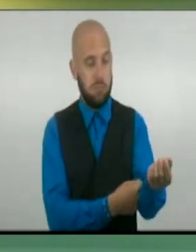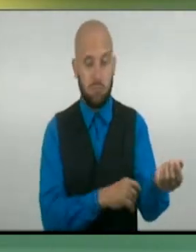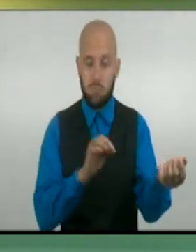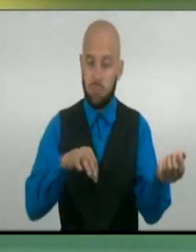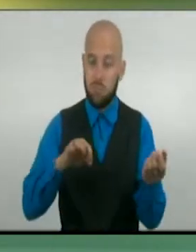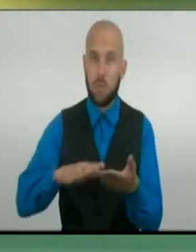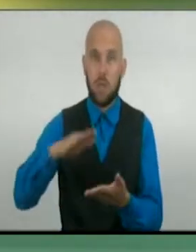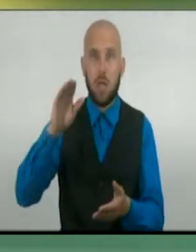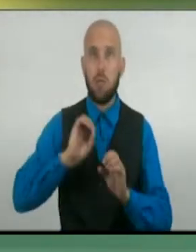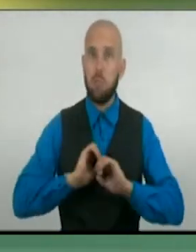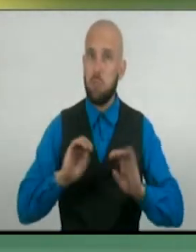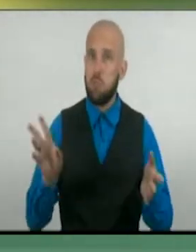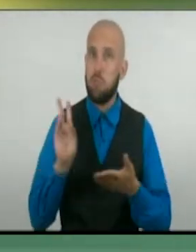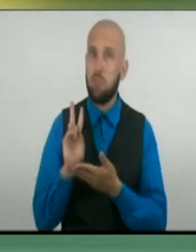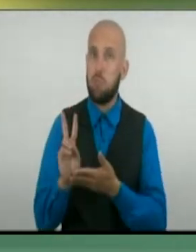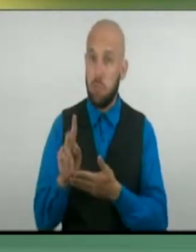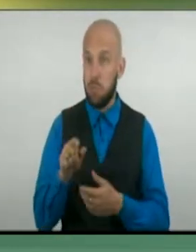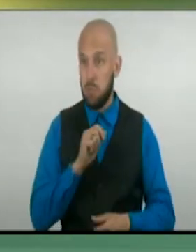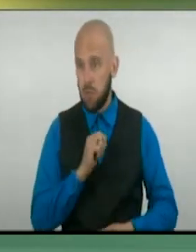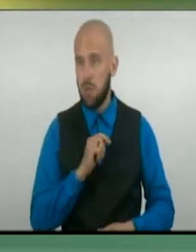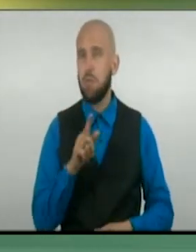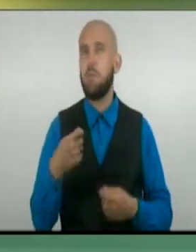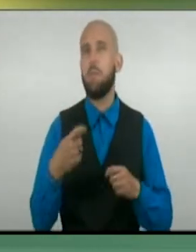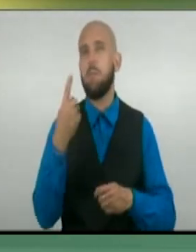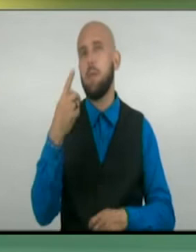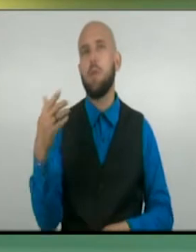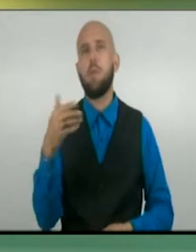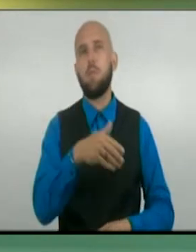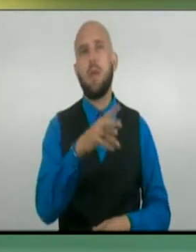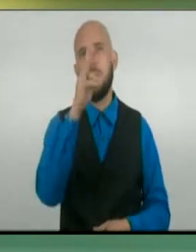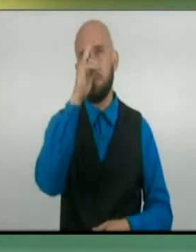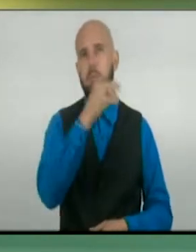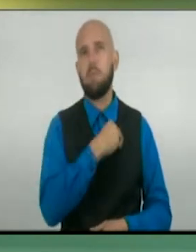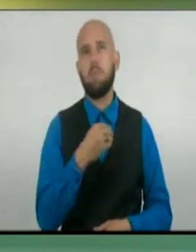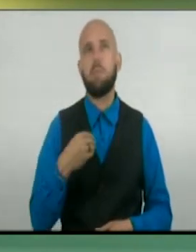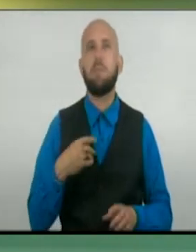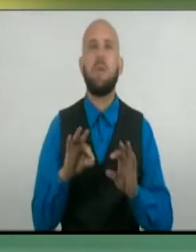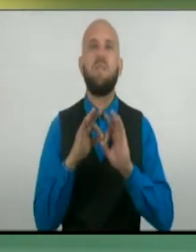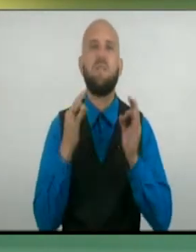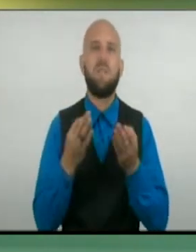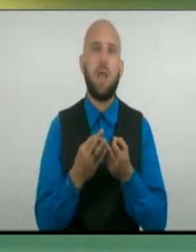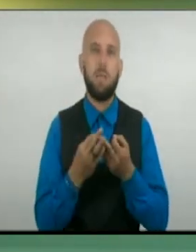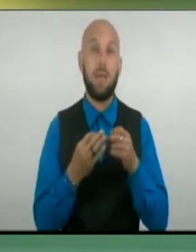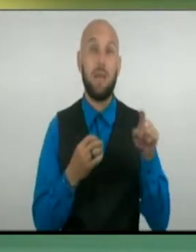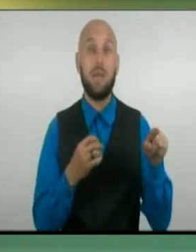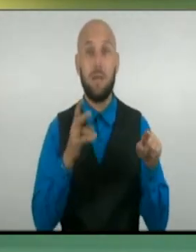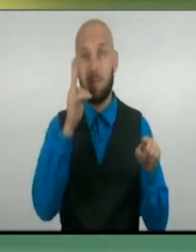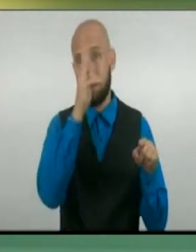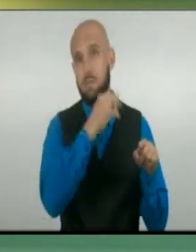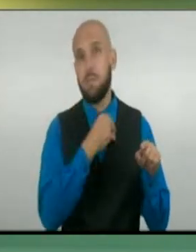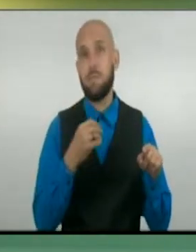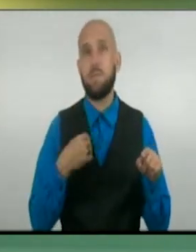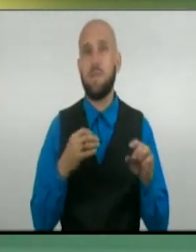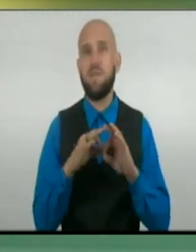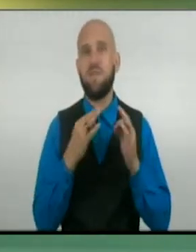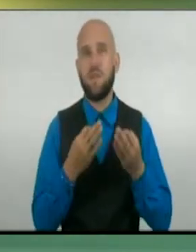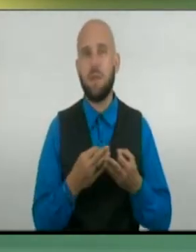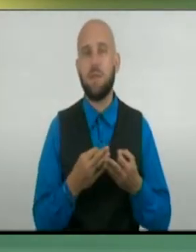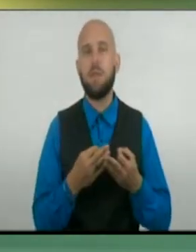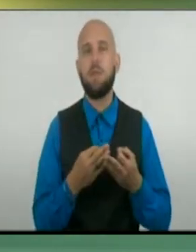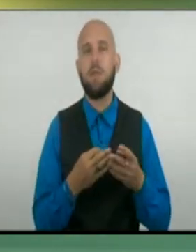tiene que acercarse a su consultorio médico de la familia para que el médico de